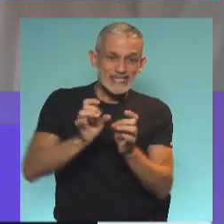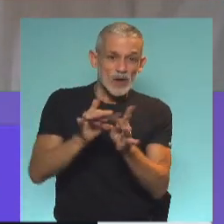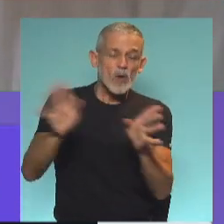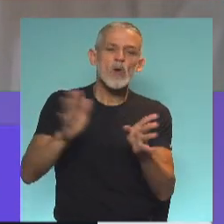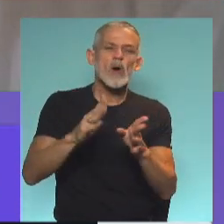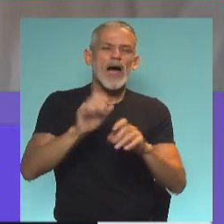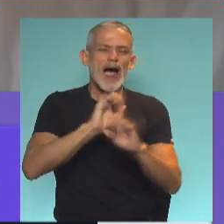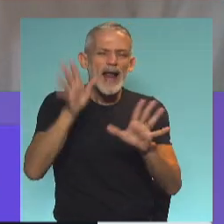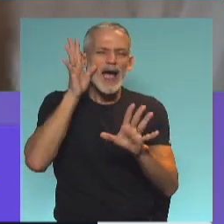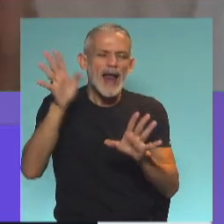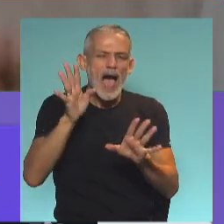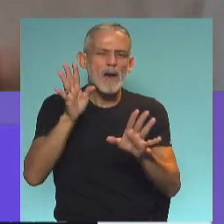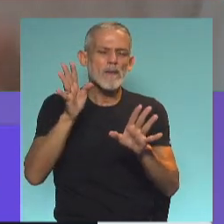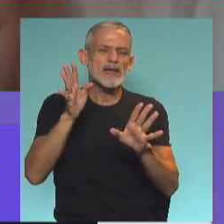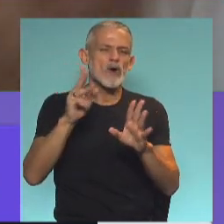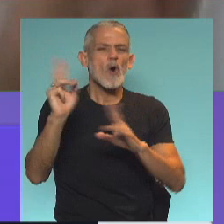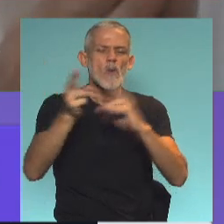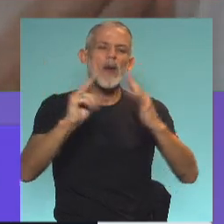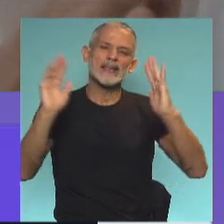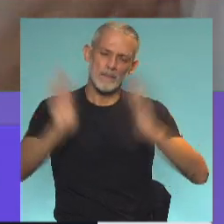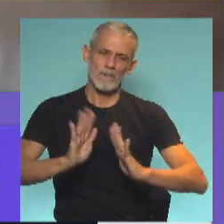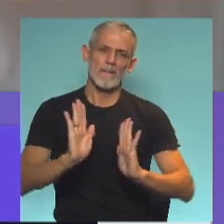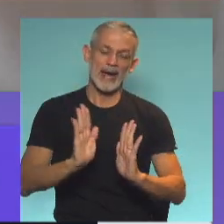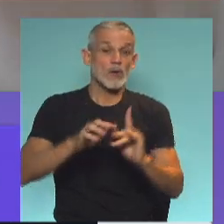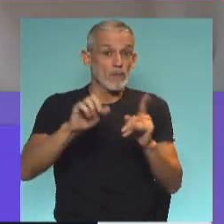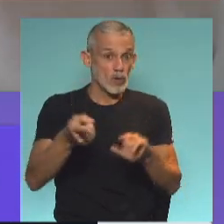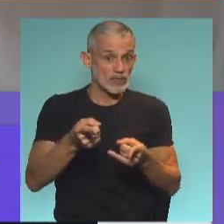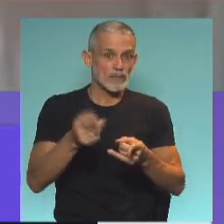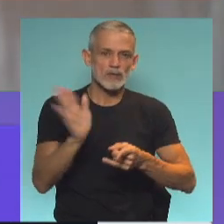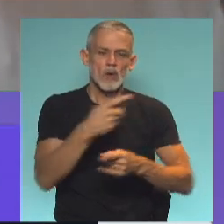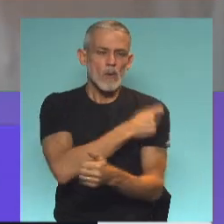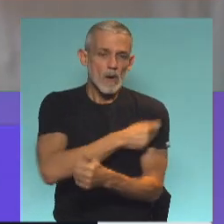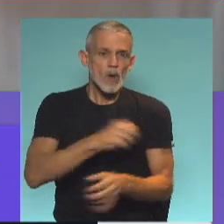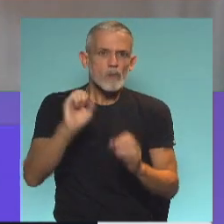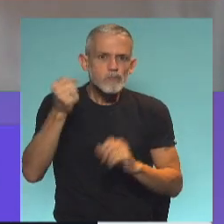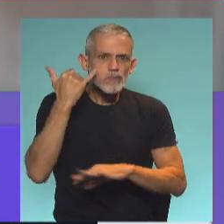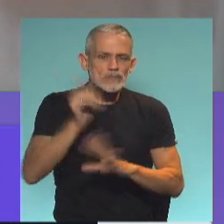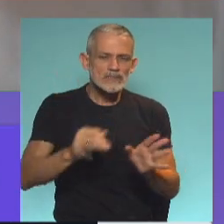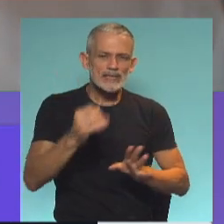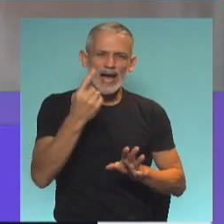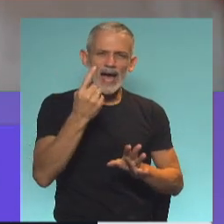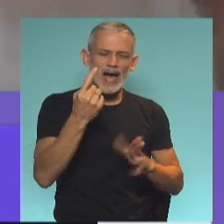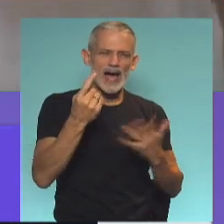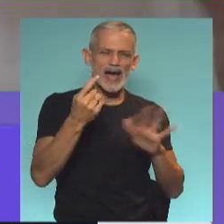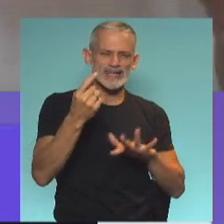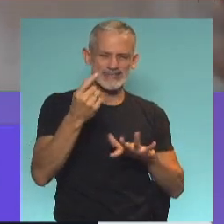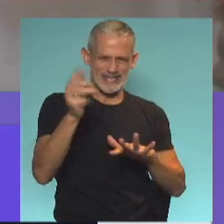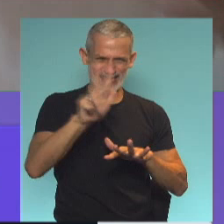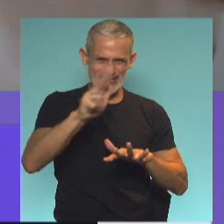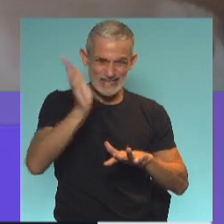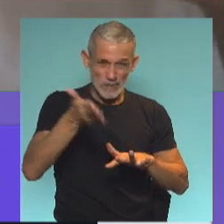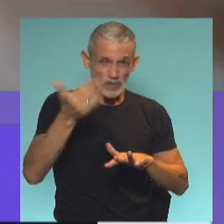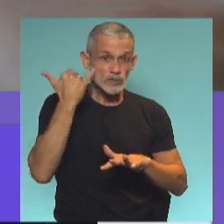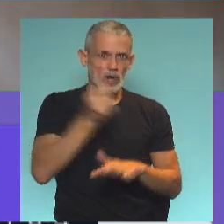graves y menos cuadros mortales. Pero, a su vez, todos los vacunados, ese tercio de población vacunada, configuran